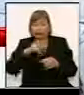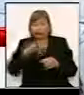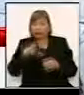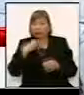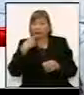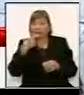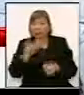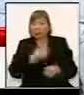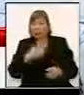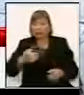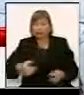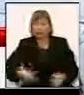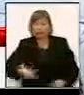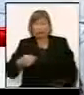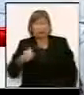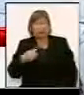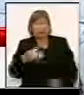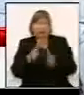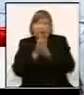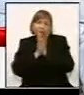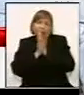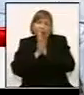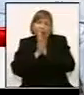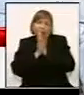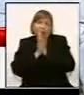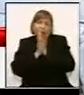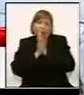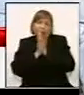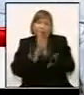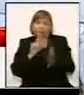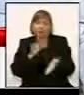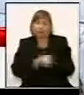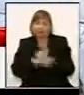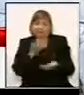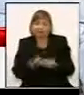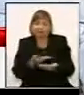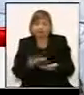señora presidenta, nosotros pedimos...